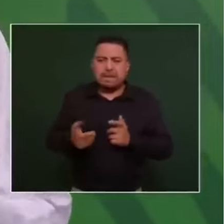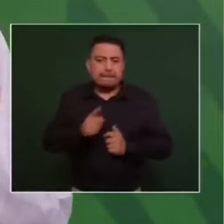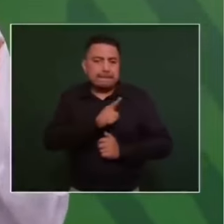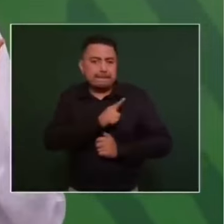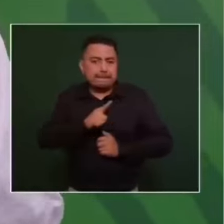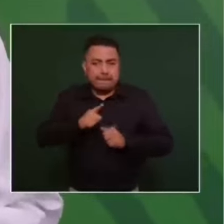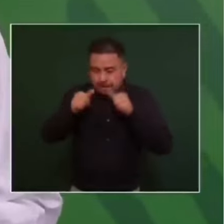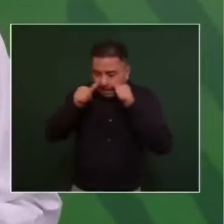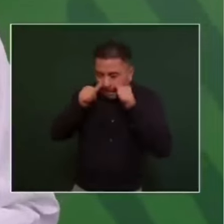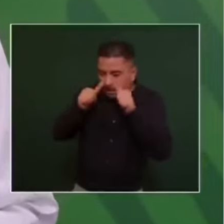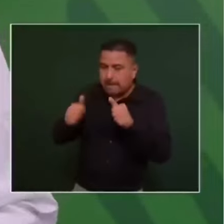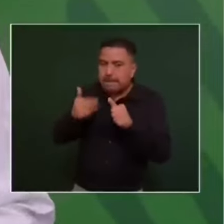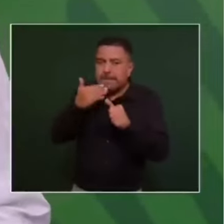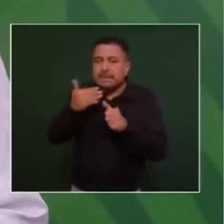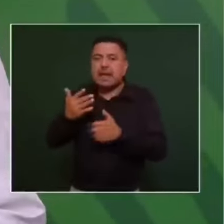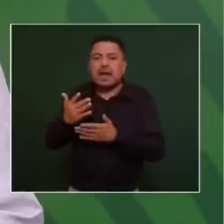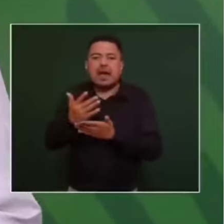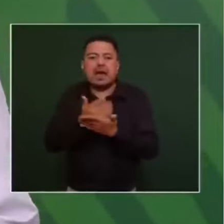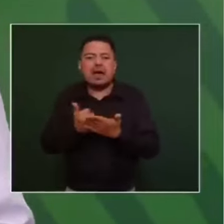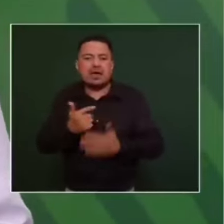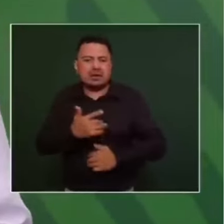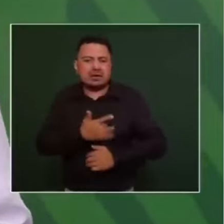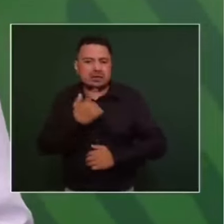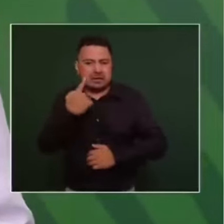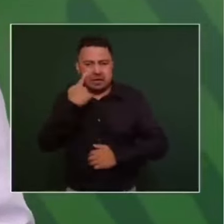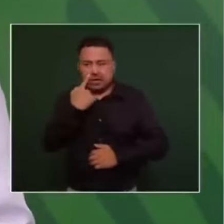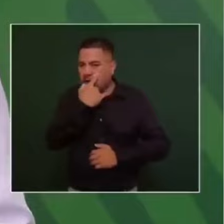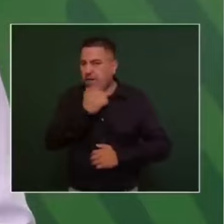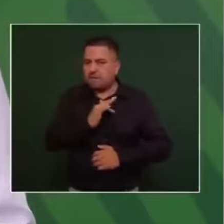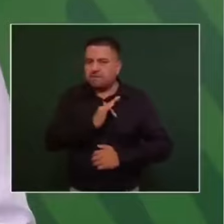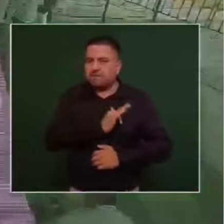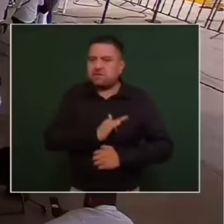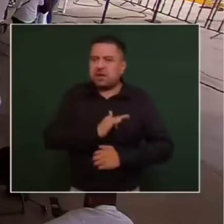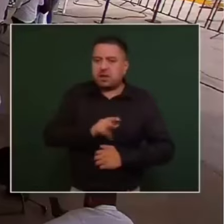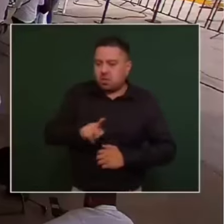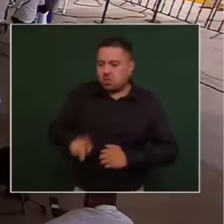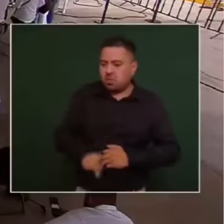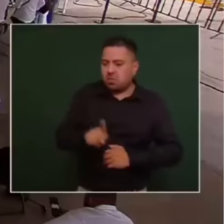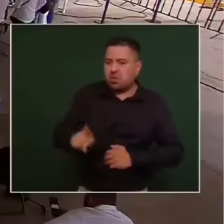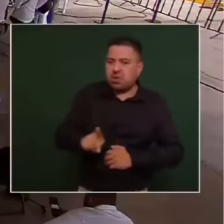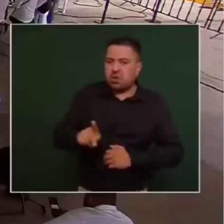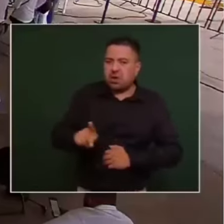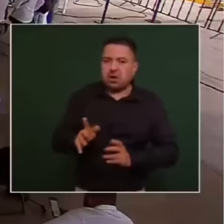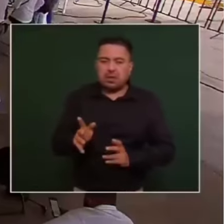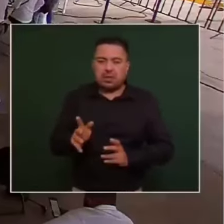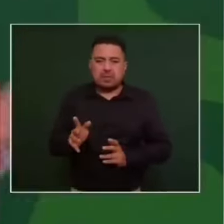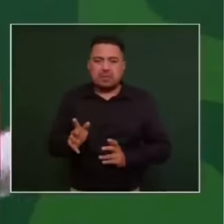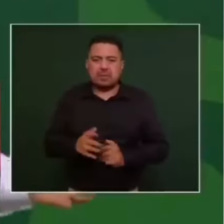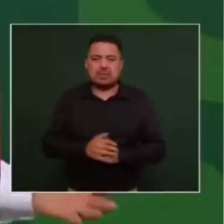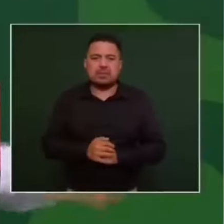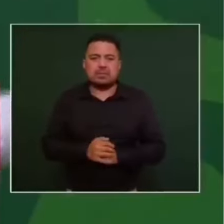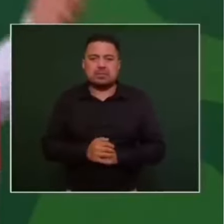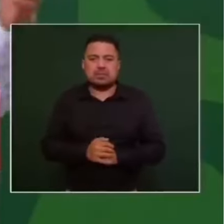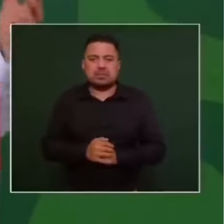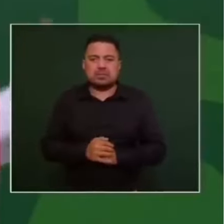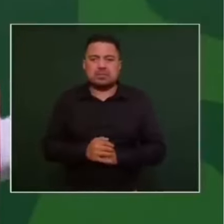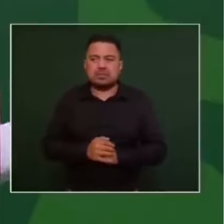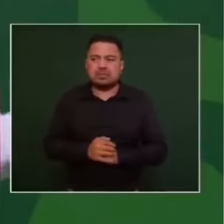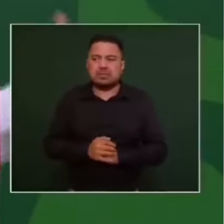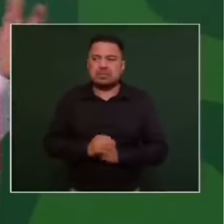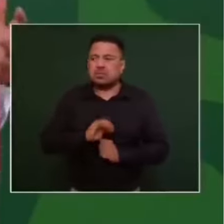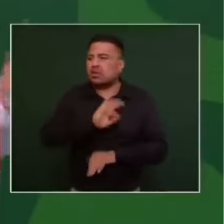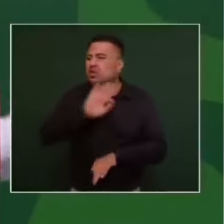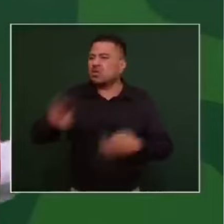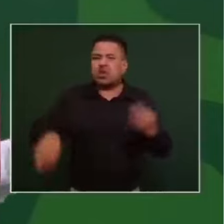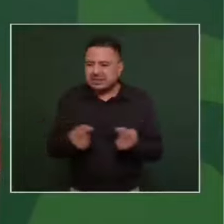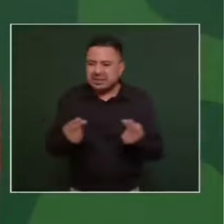procurar garantizar la felicidad del pueblo. Claro, eso es lo más importante. Entonces, todo lo que se